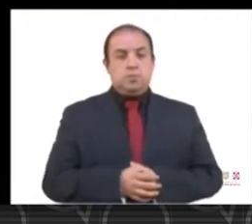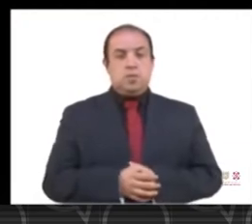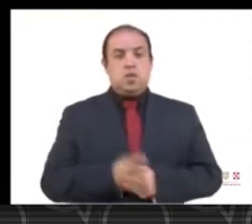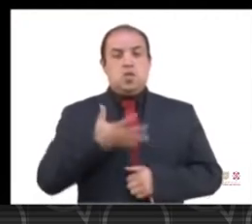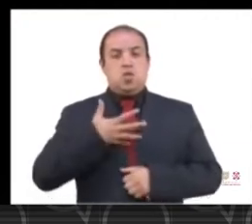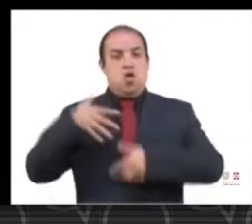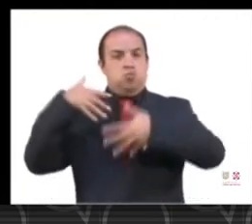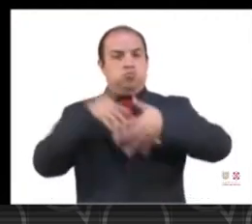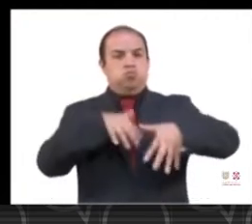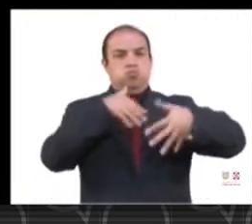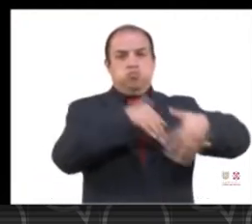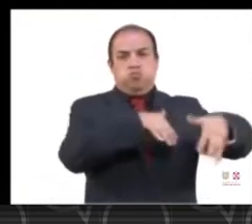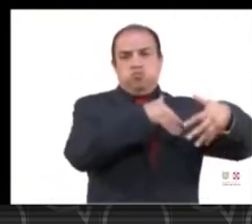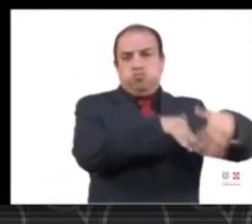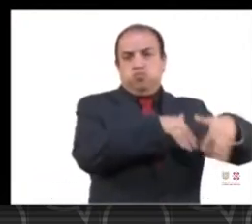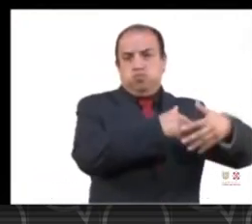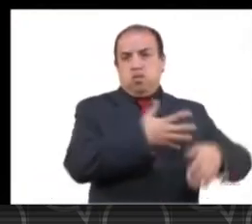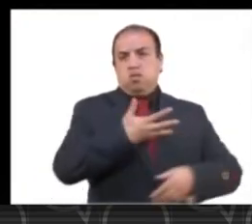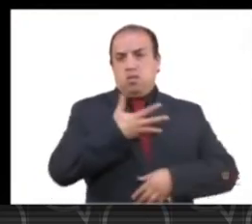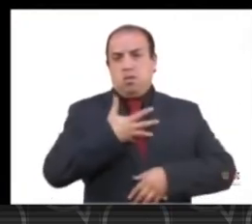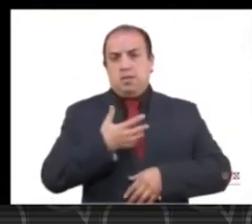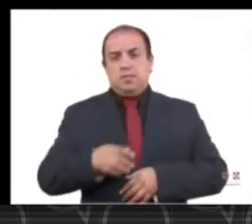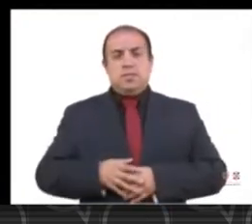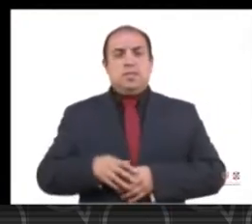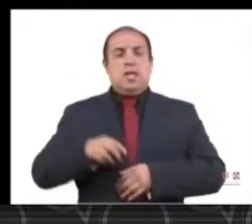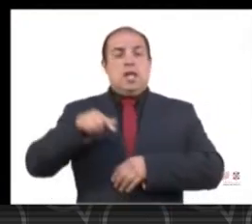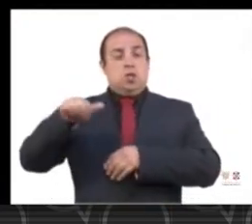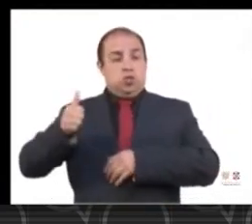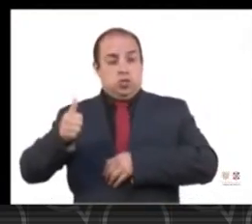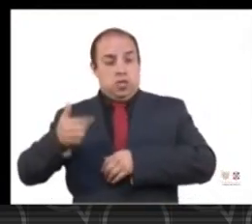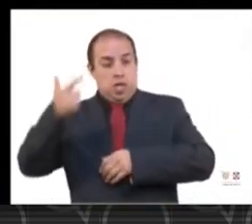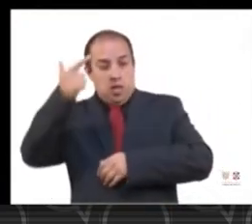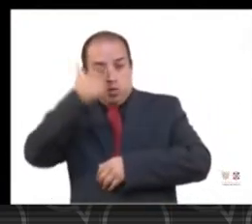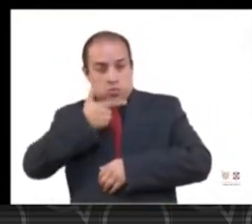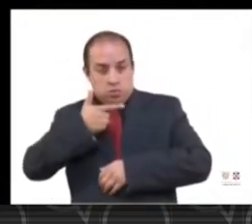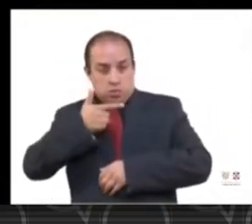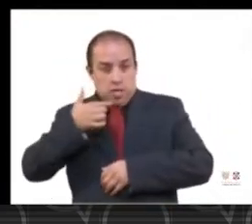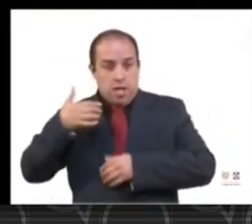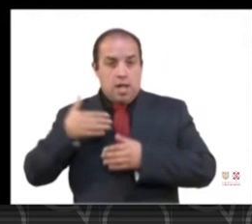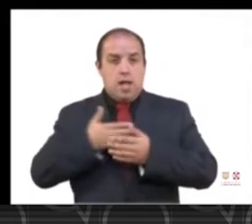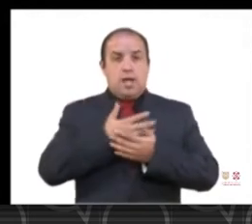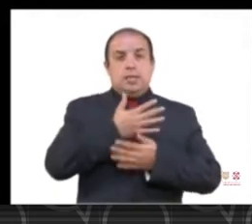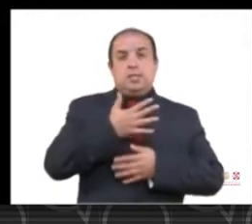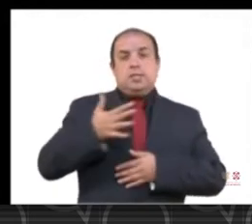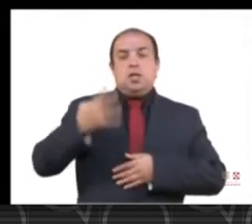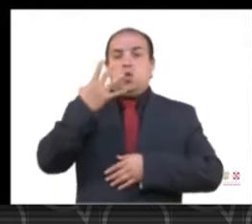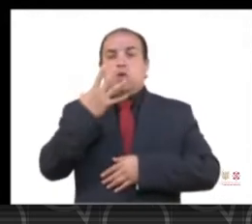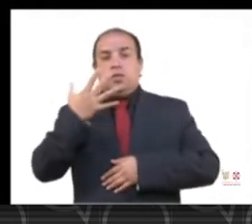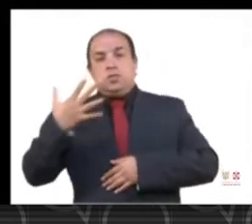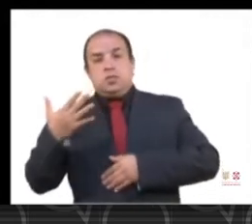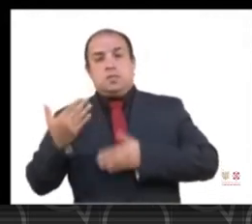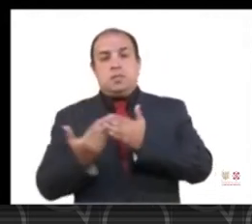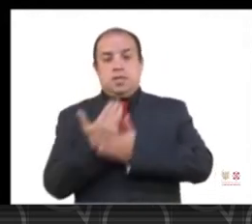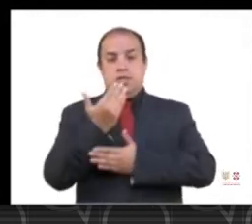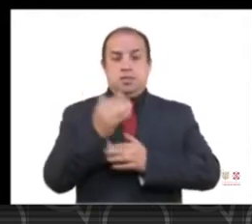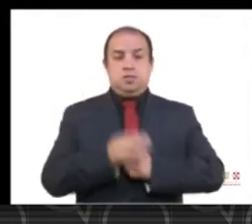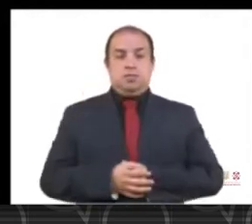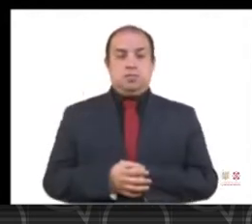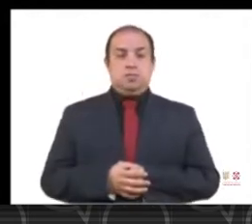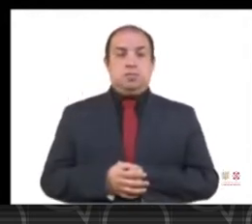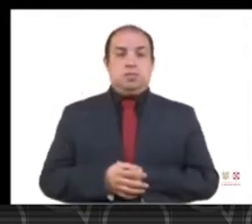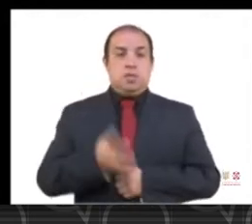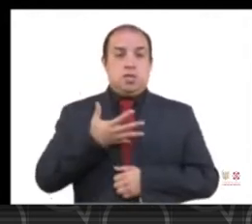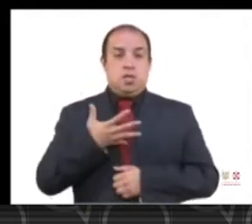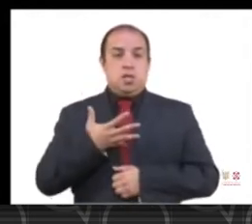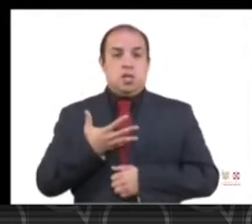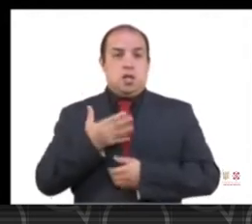más fuerte que tuvimos desde las 23 horas aproximadamente hasta las 4 o 5 de la mañana, donde ya